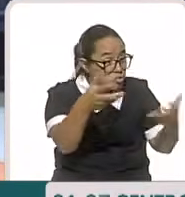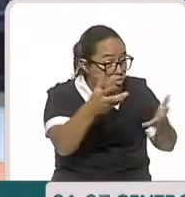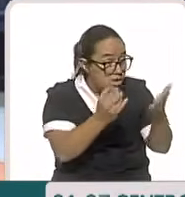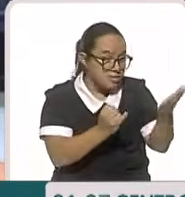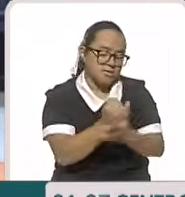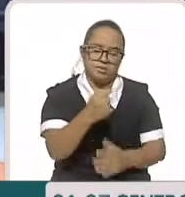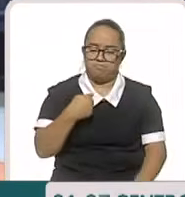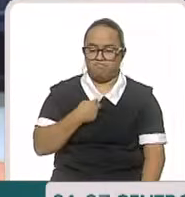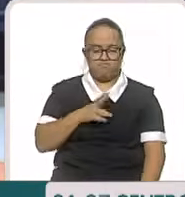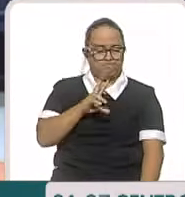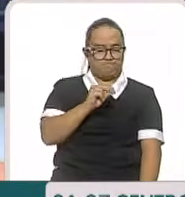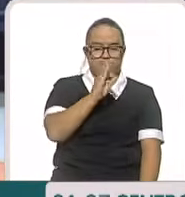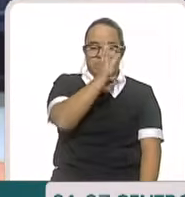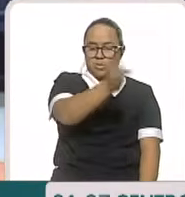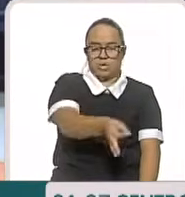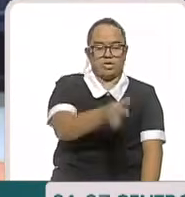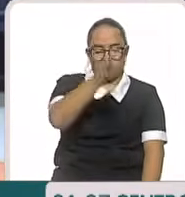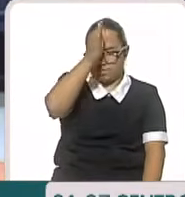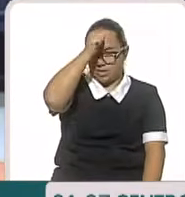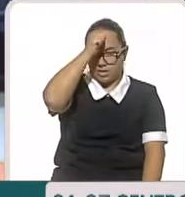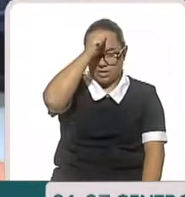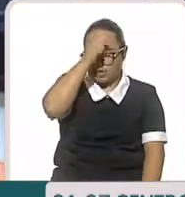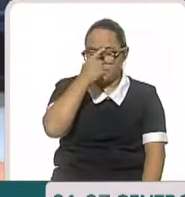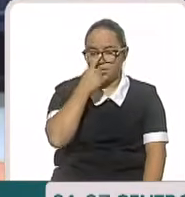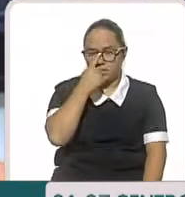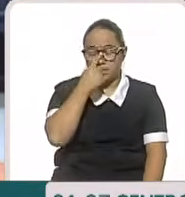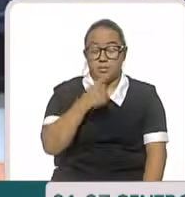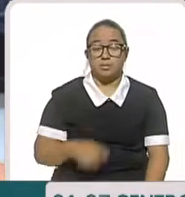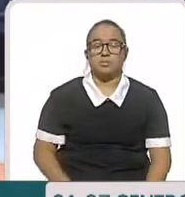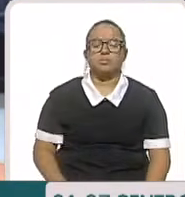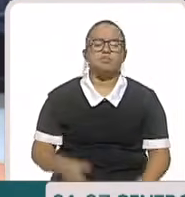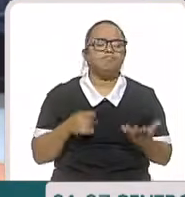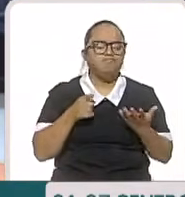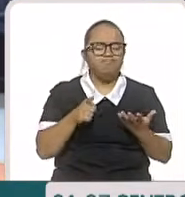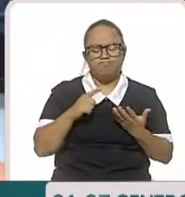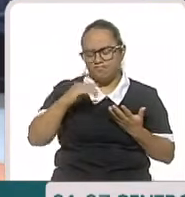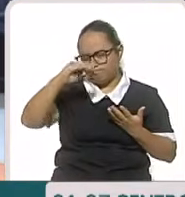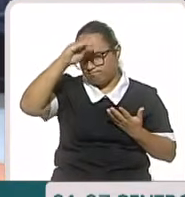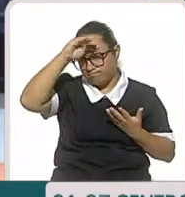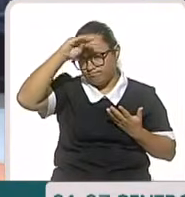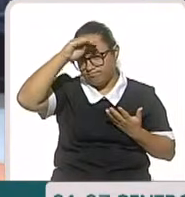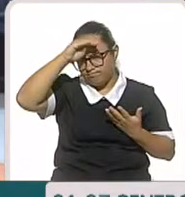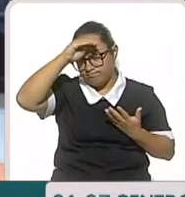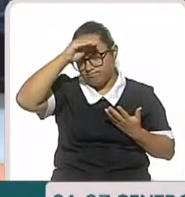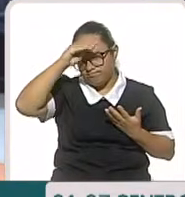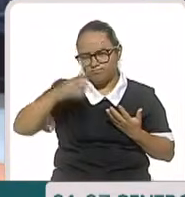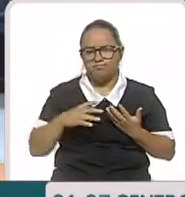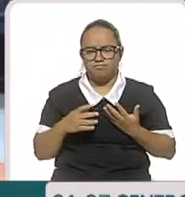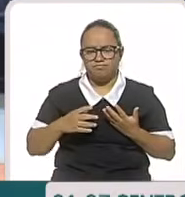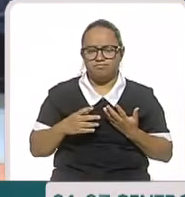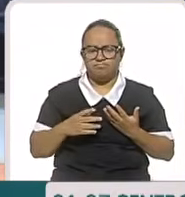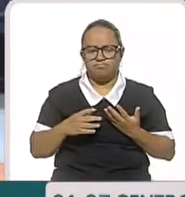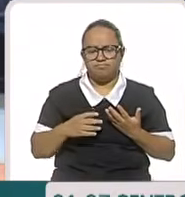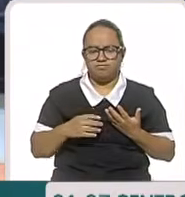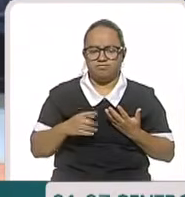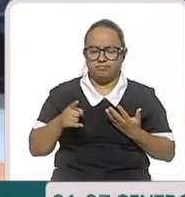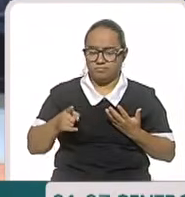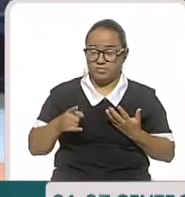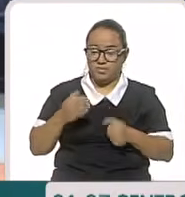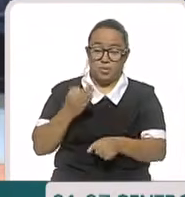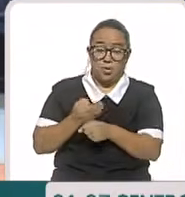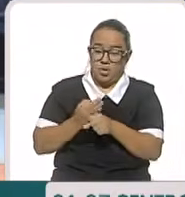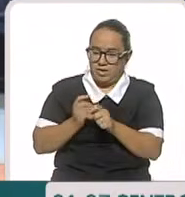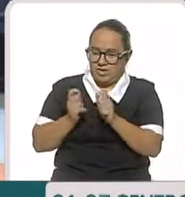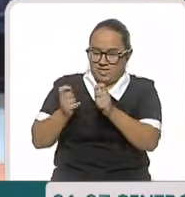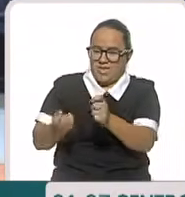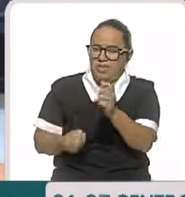esta operación en Venezuela. ¿Qué balance haces justamente que pues digamos que Mamdani acaba de ingresar justamente